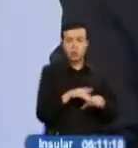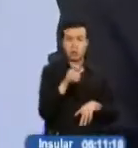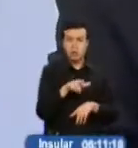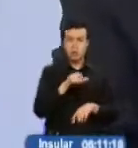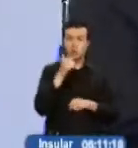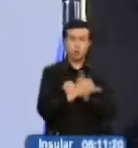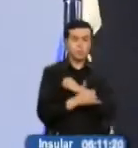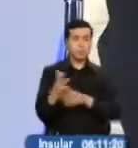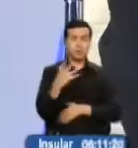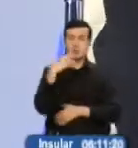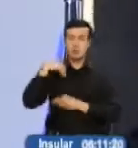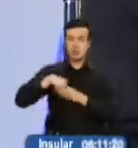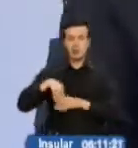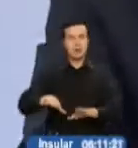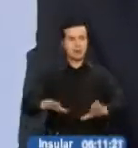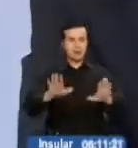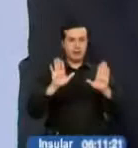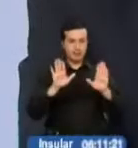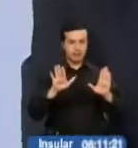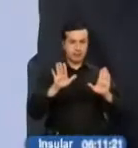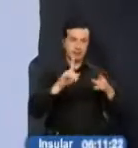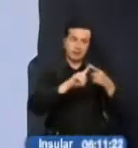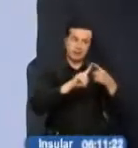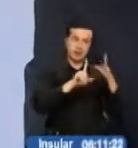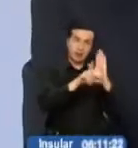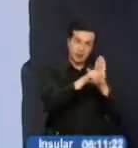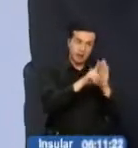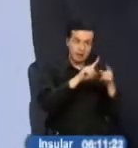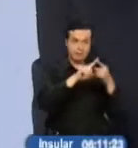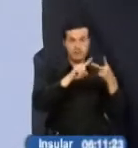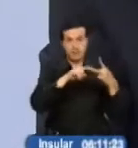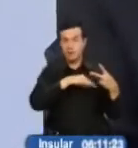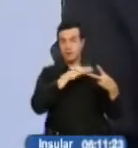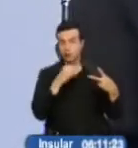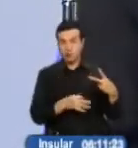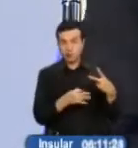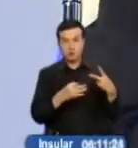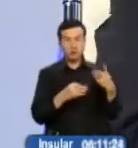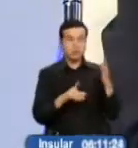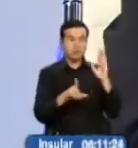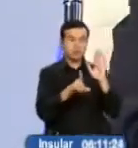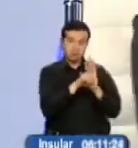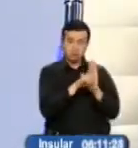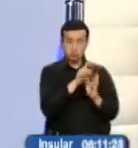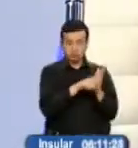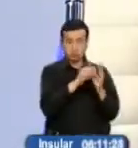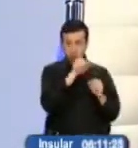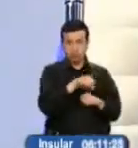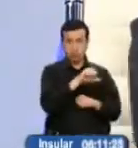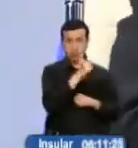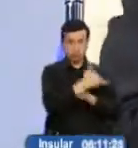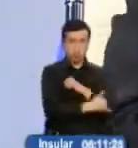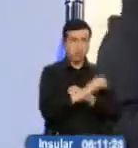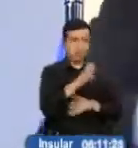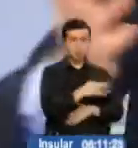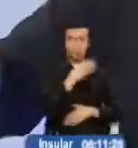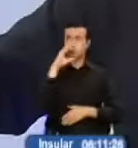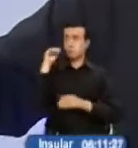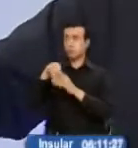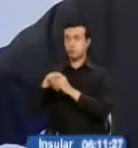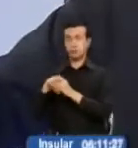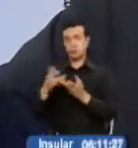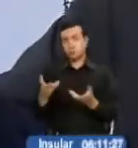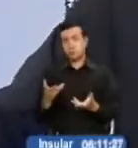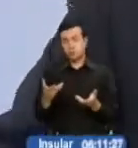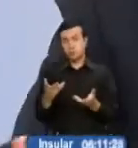que hacer una división entre lo legal y lo ético, porque no es ilegal sacar el dinero afuera para realizar inversiones, porque si no, no